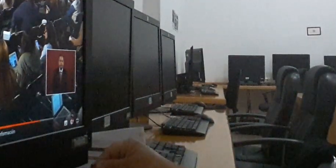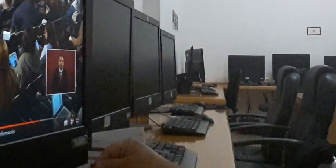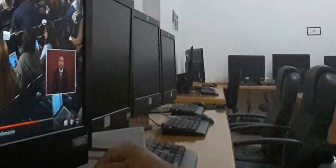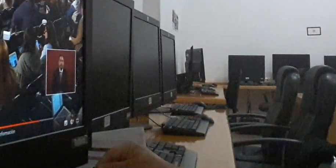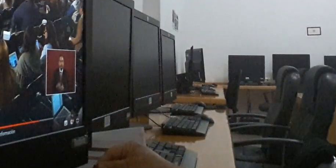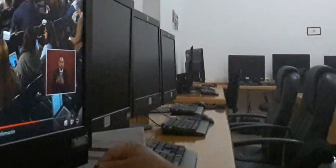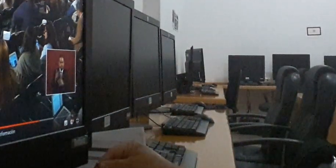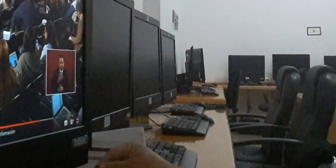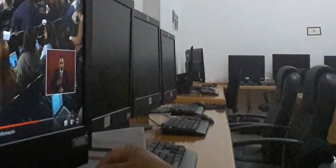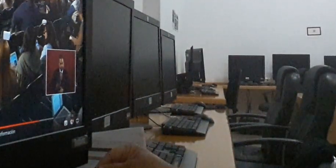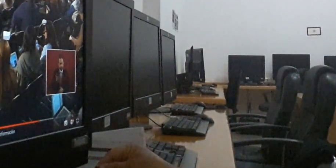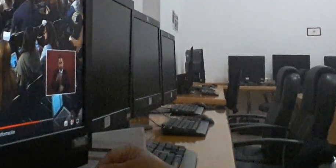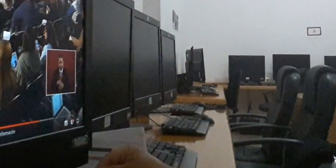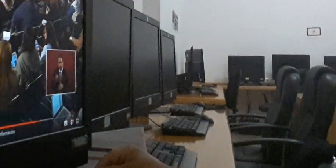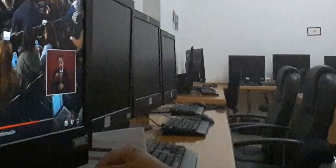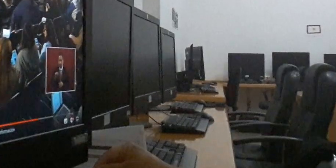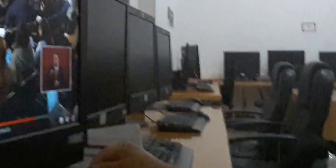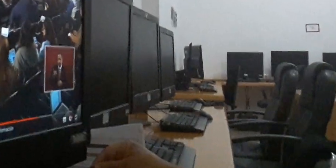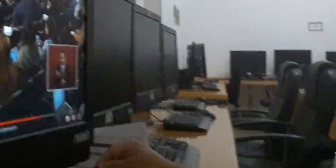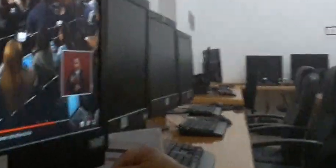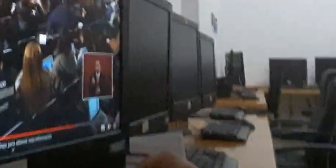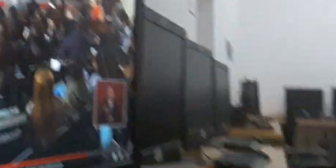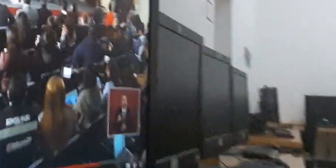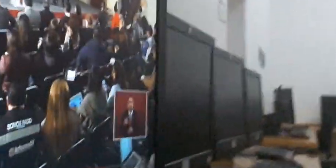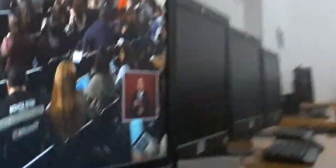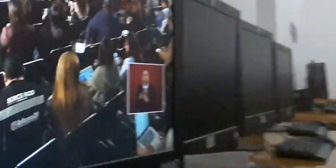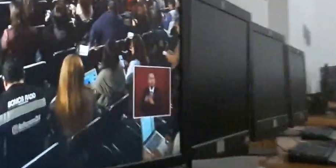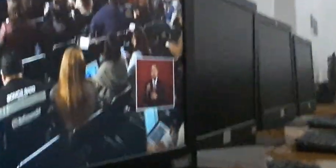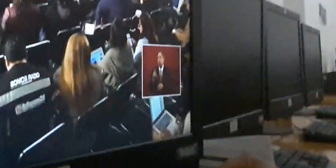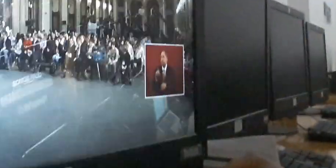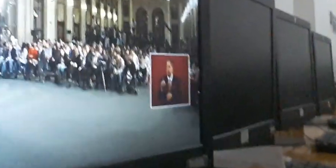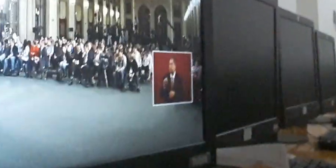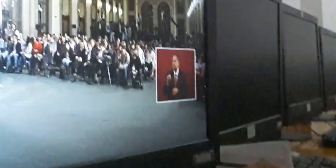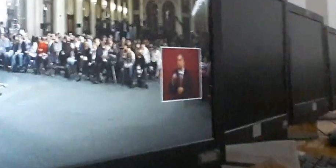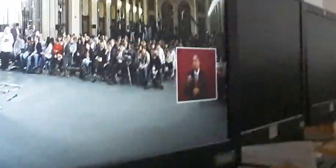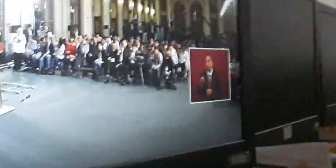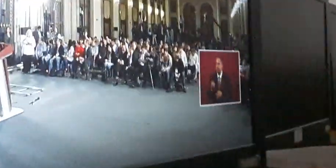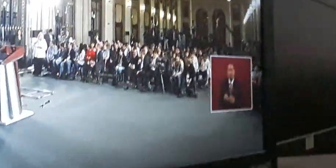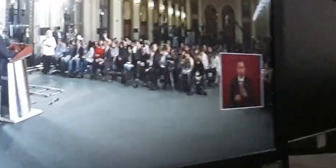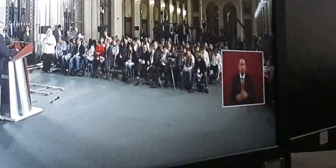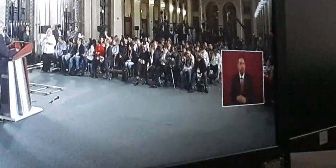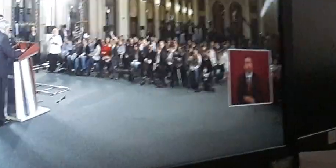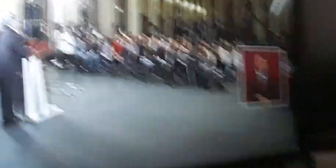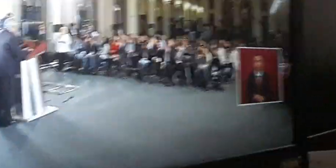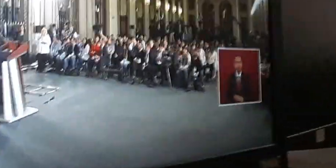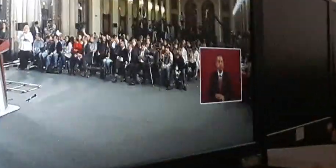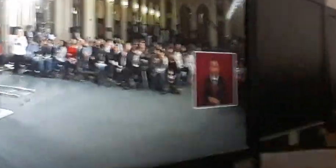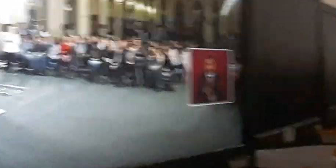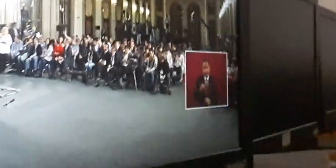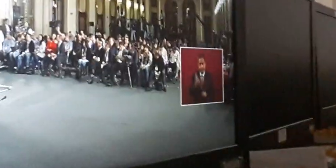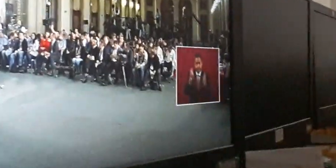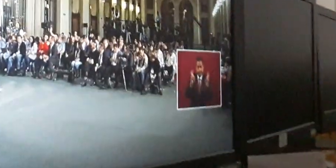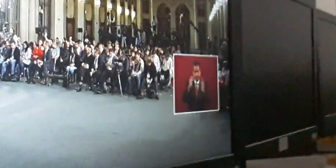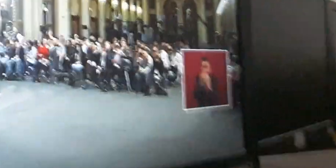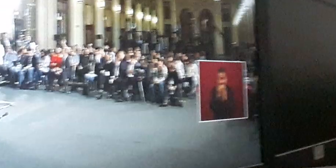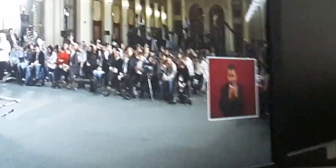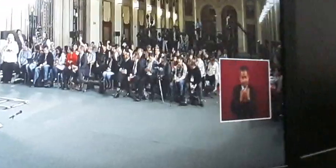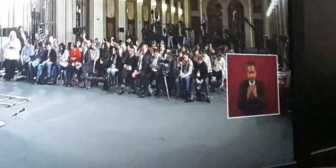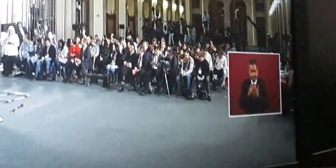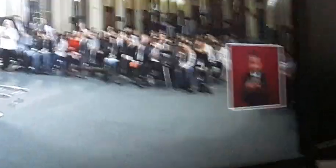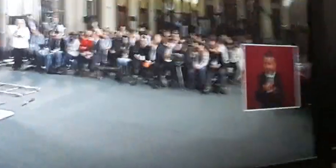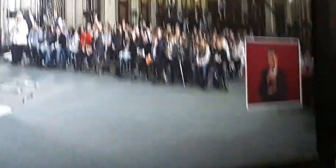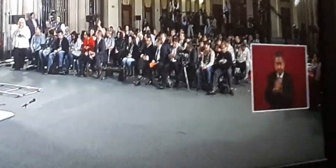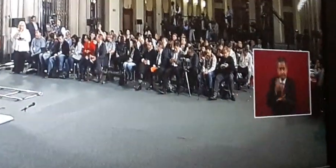Gracias, presidente. Nancy Rodríguez, de Oro Sólido. Precisamente en este tema, ante la aprobación de la